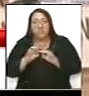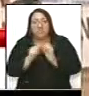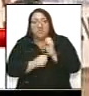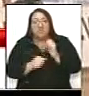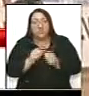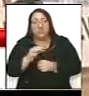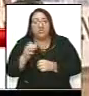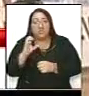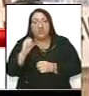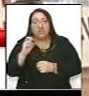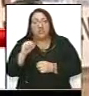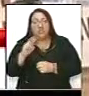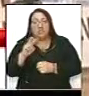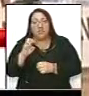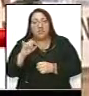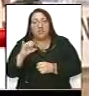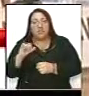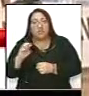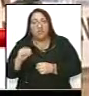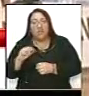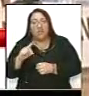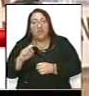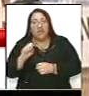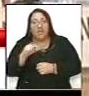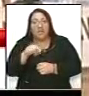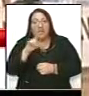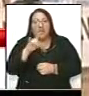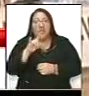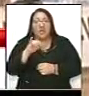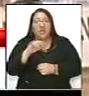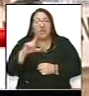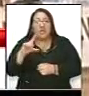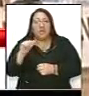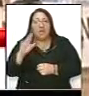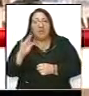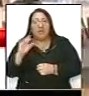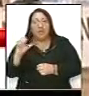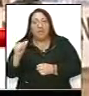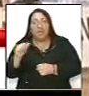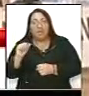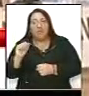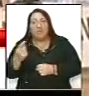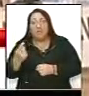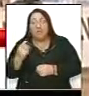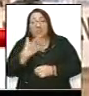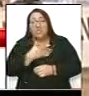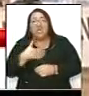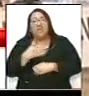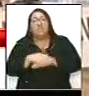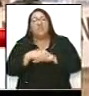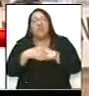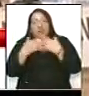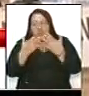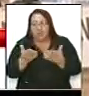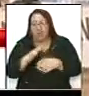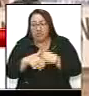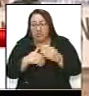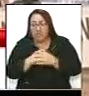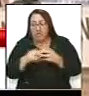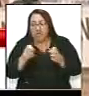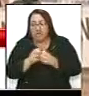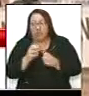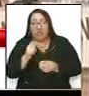de la provincia de la Convención de Quillabamba. Señora presidenta, quiero felicitarla a usted y a todo su